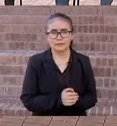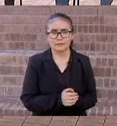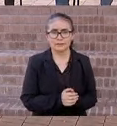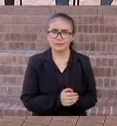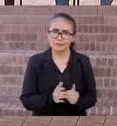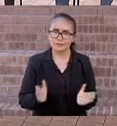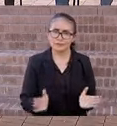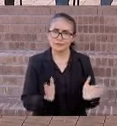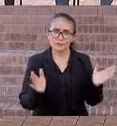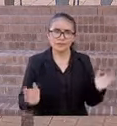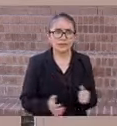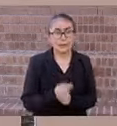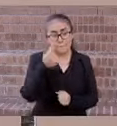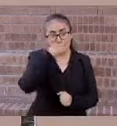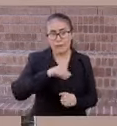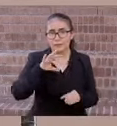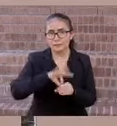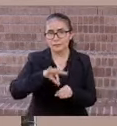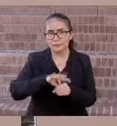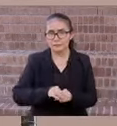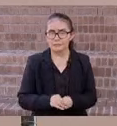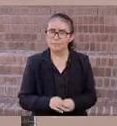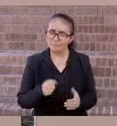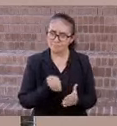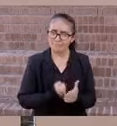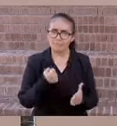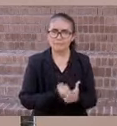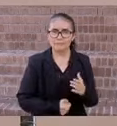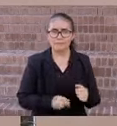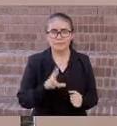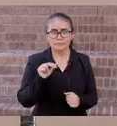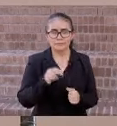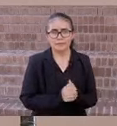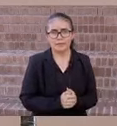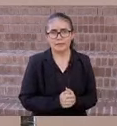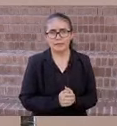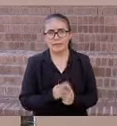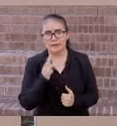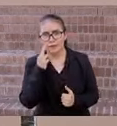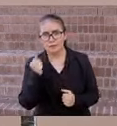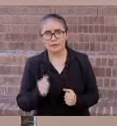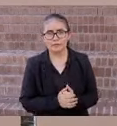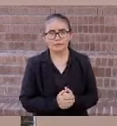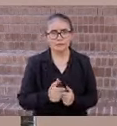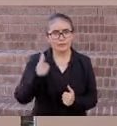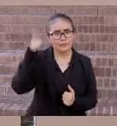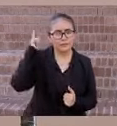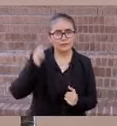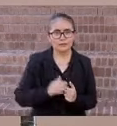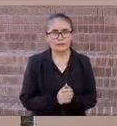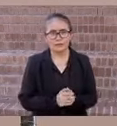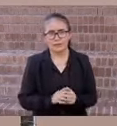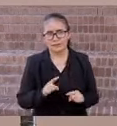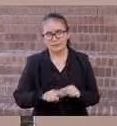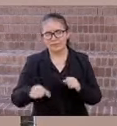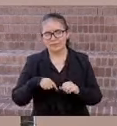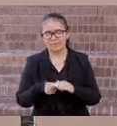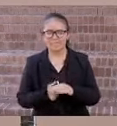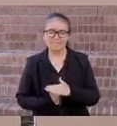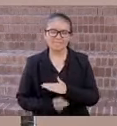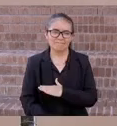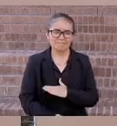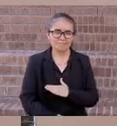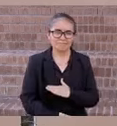para ir a votar nada del ratón loco de las urnas embarazadas de las